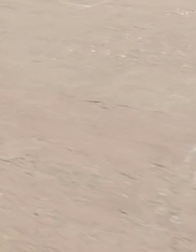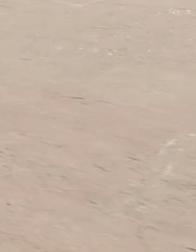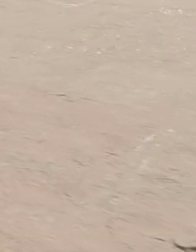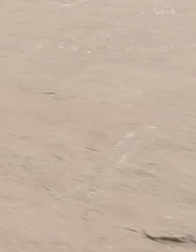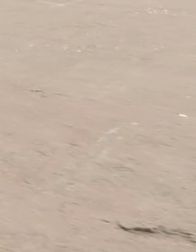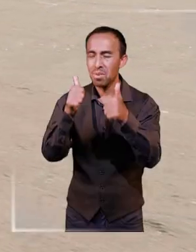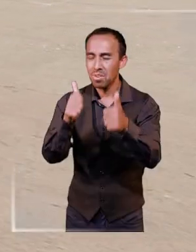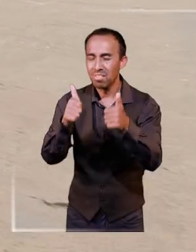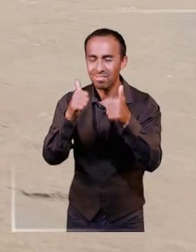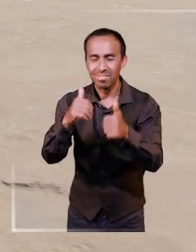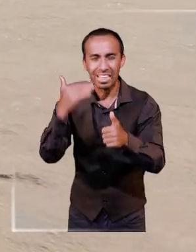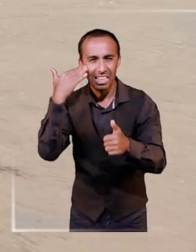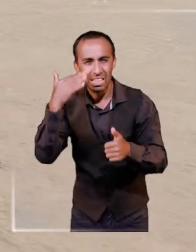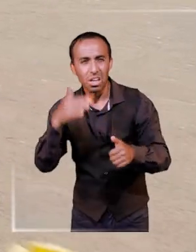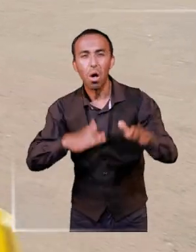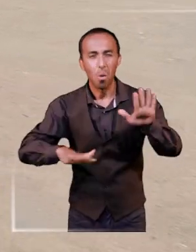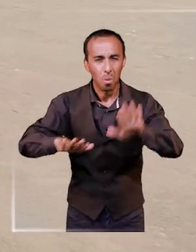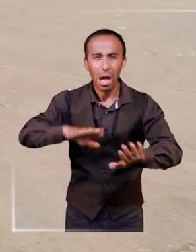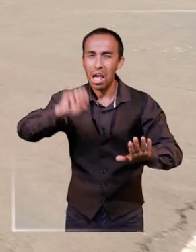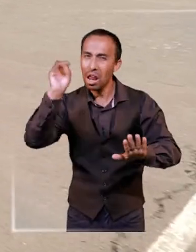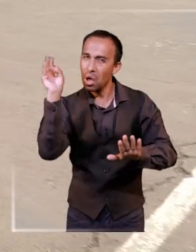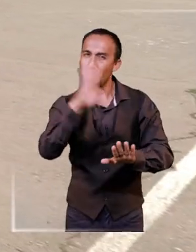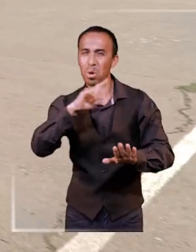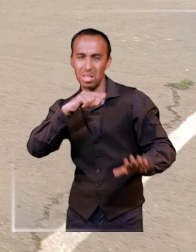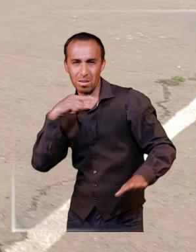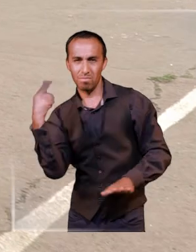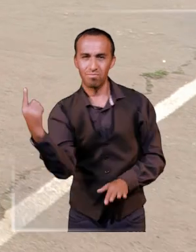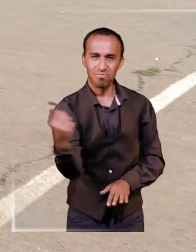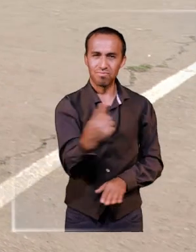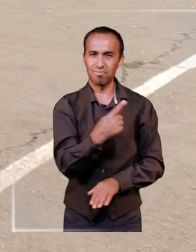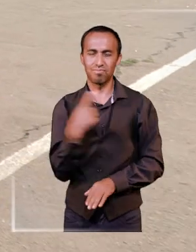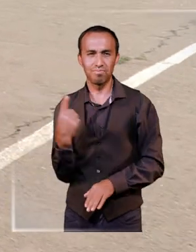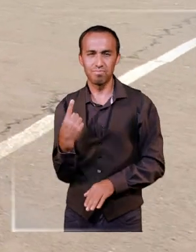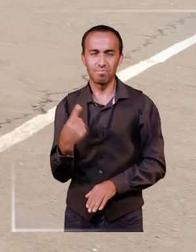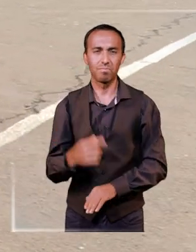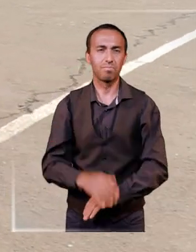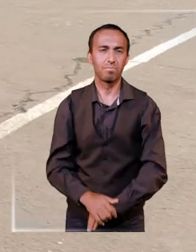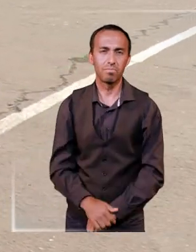¡Anden cuidando! ¡Muy bien, chicos! ¡Vamos! ¡Es la última vuelta!